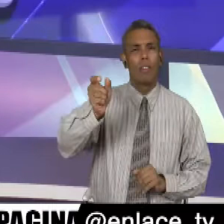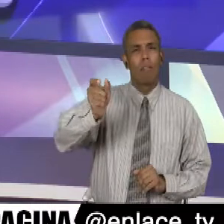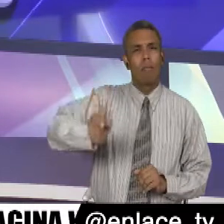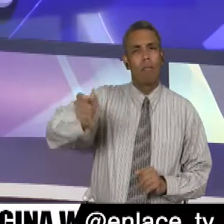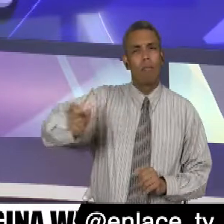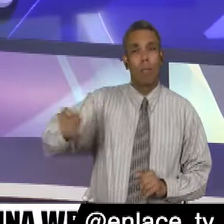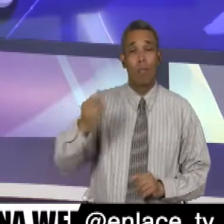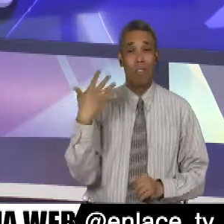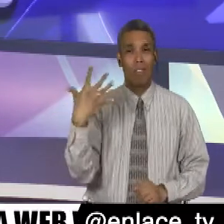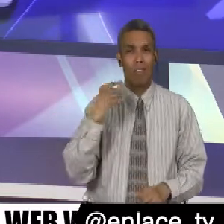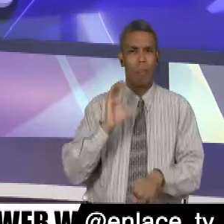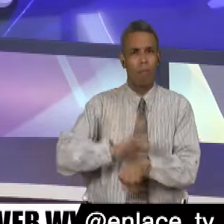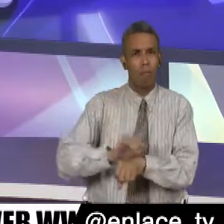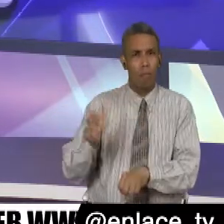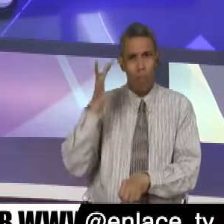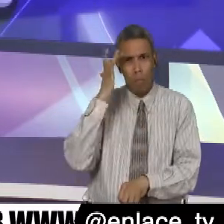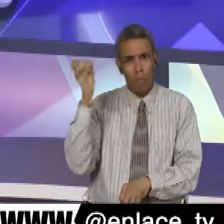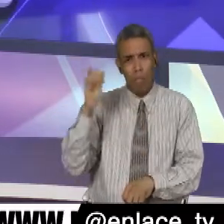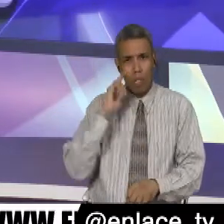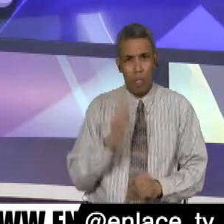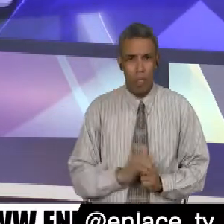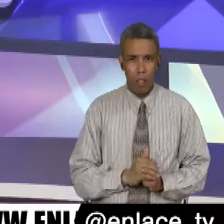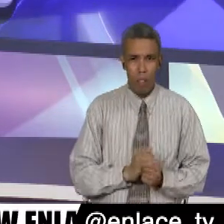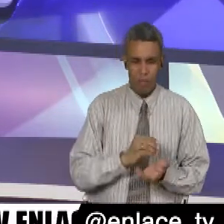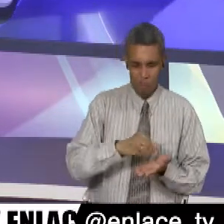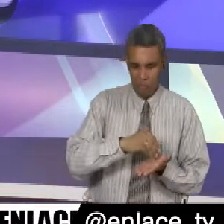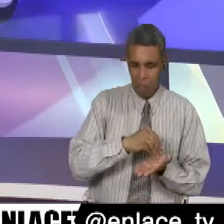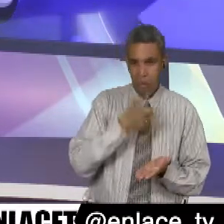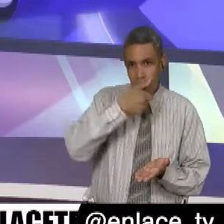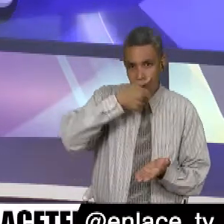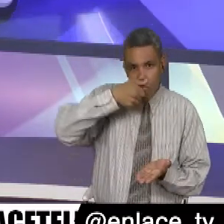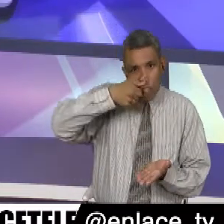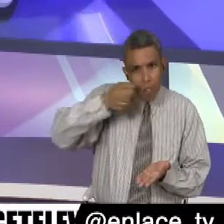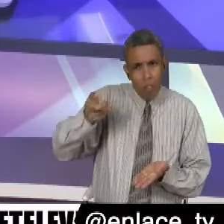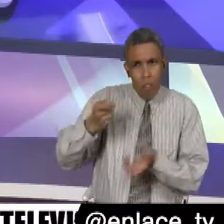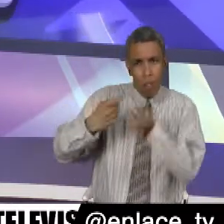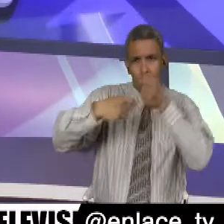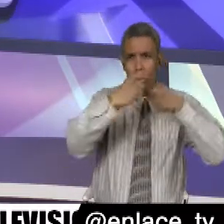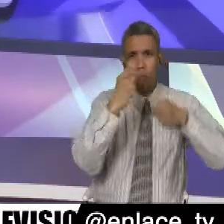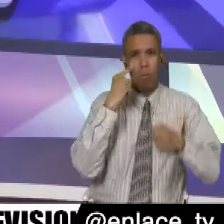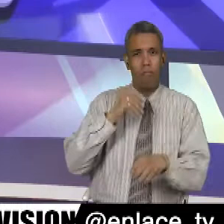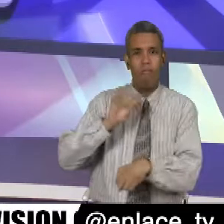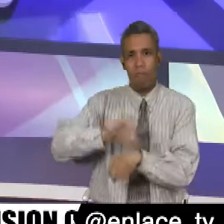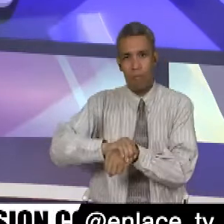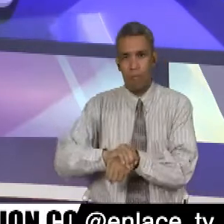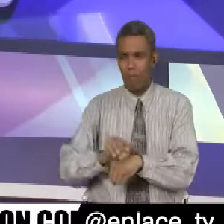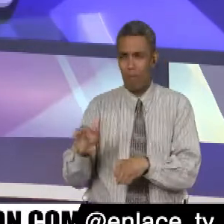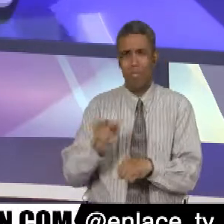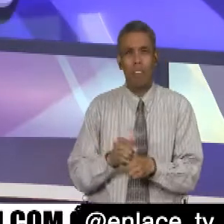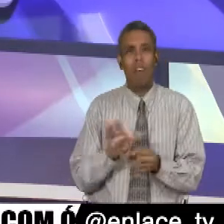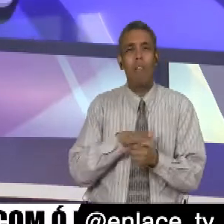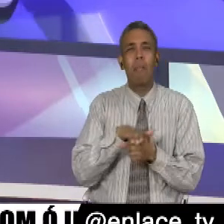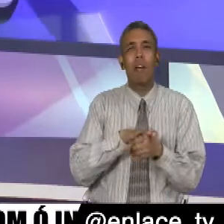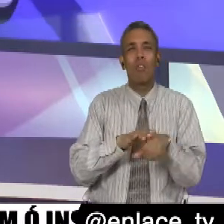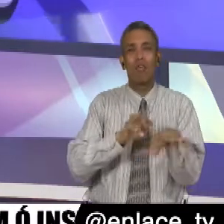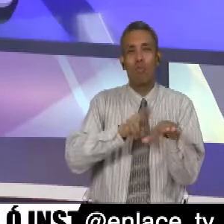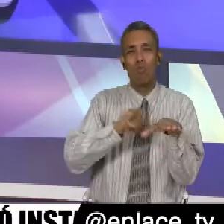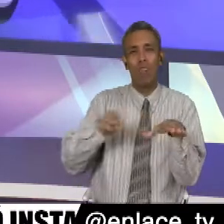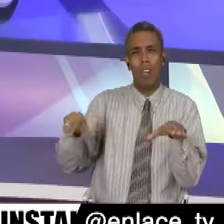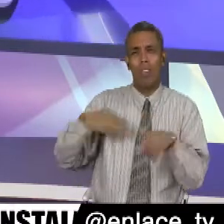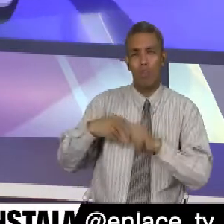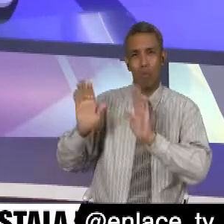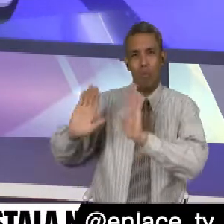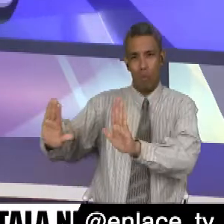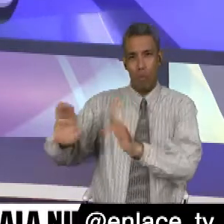cinco personas pertenecientes al parecer a la banda delincuencial denominada como los del nariño las detenciones las hizo la policía